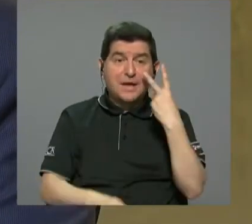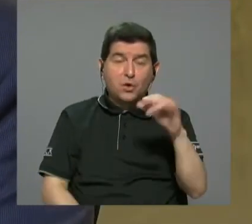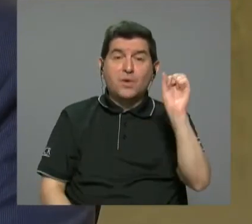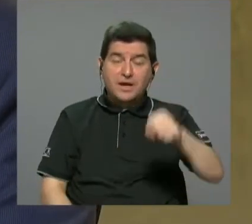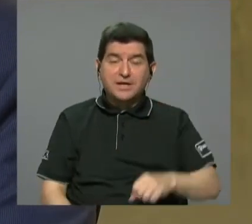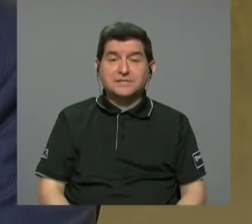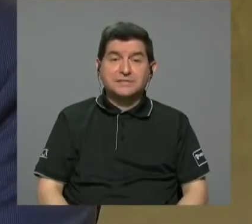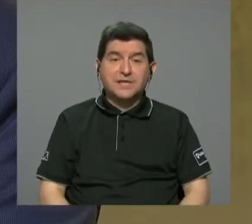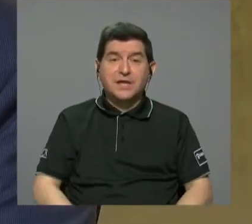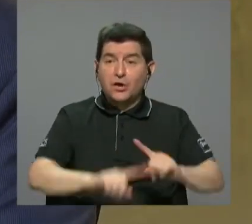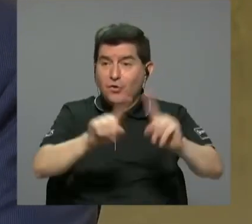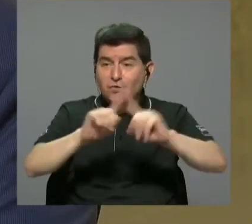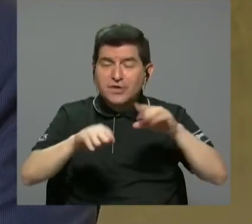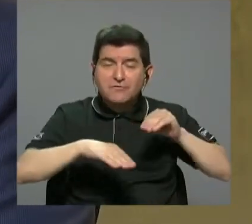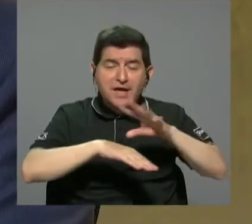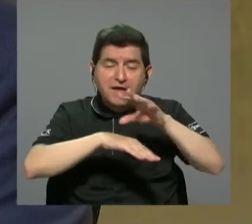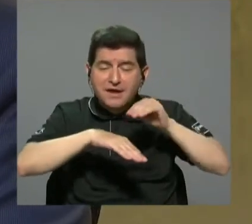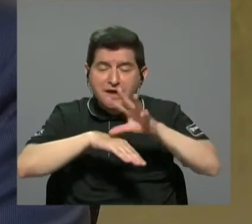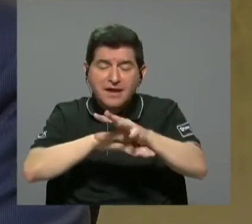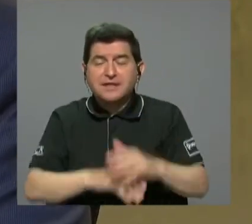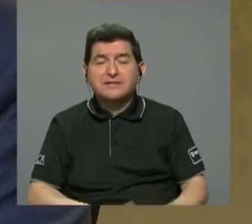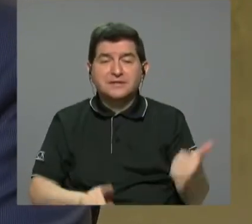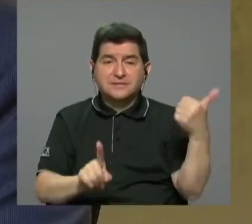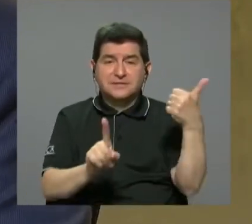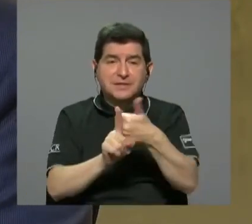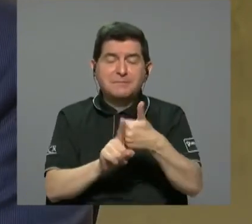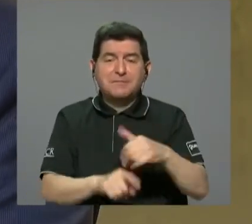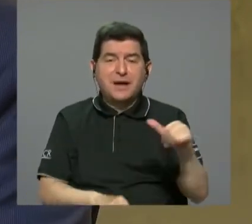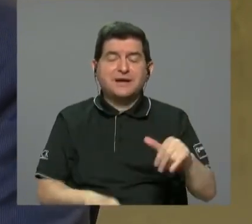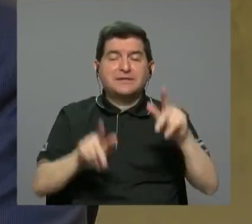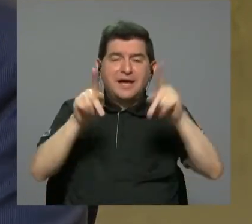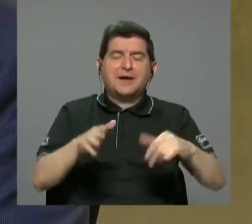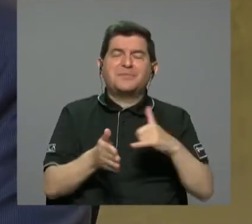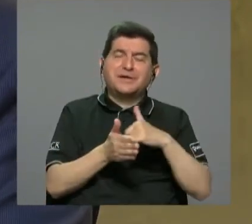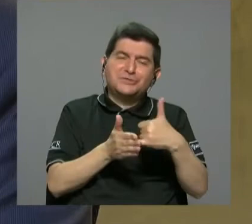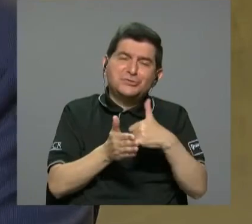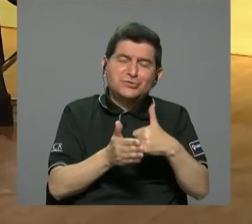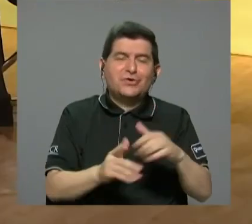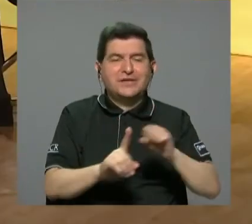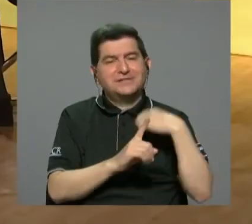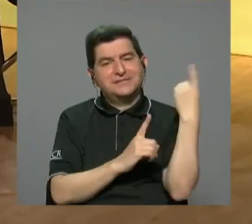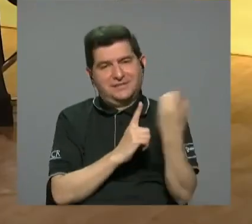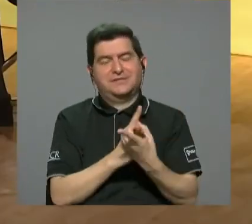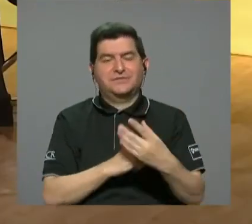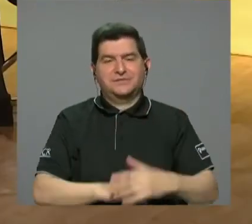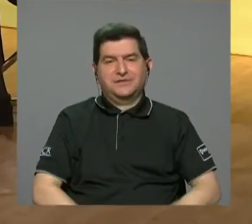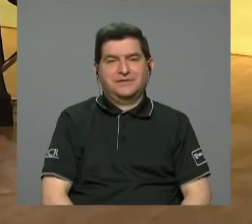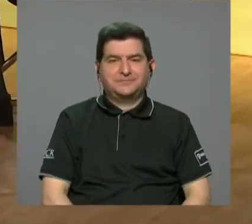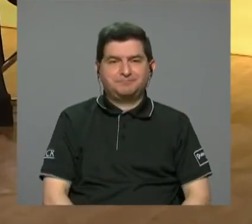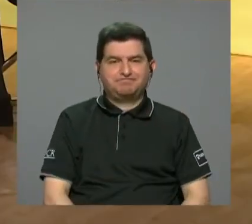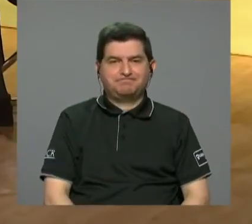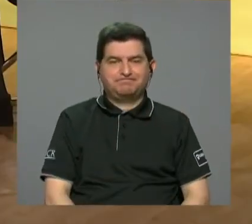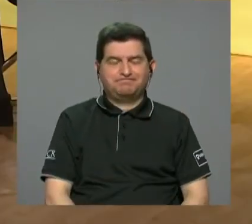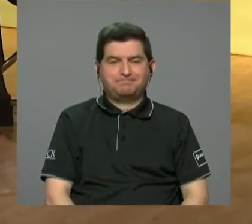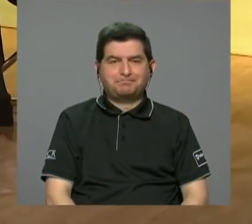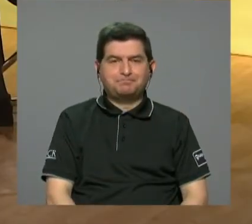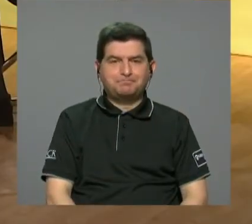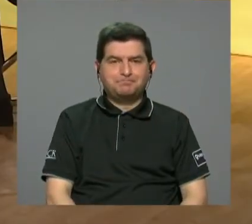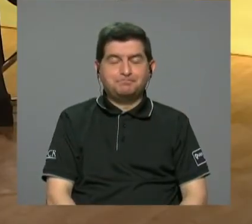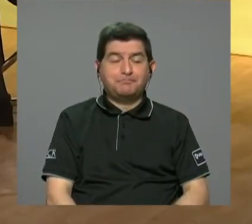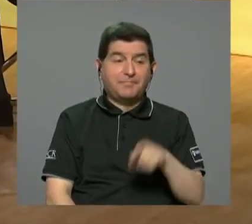esta ola que al final impacta a los mismos de siempre, ¿verdad? A los más vulnerables en las sociedades, etcétera. Entonces, bueno,